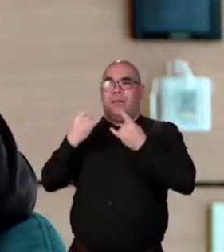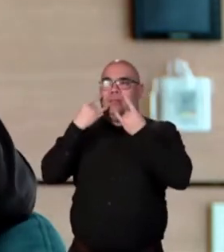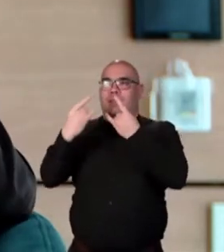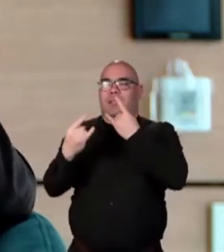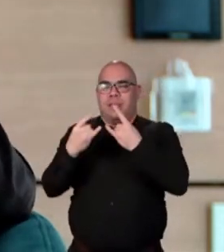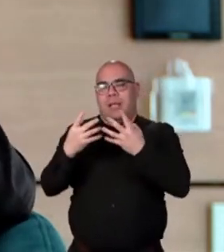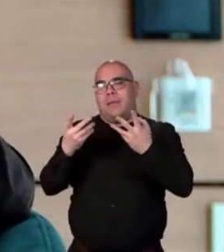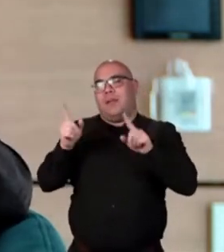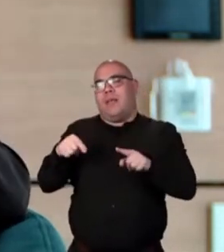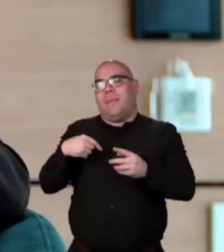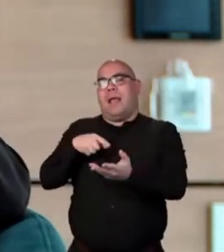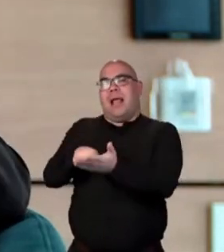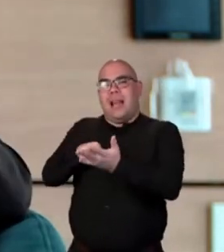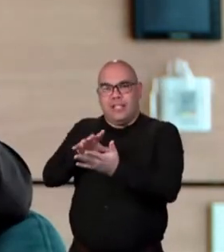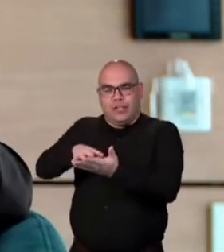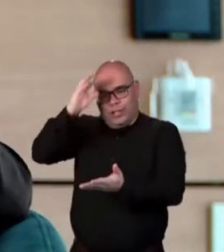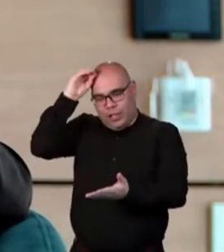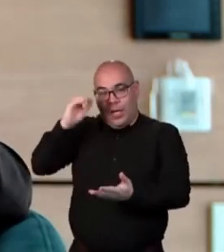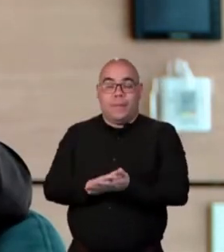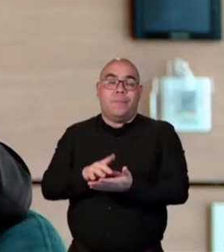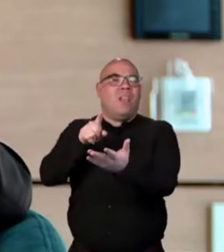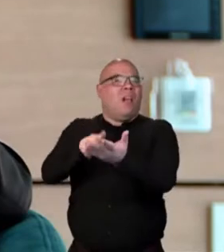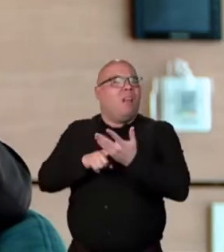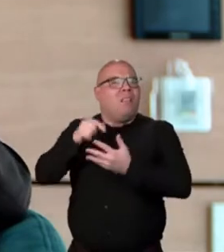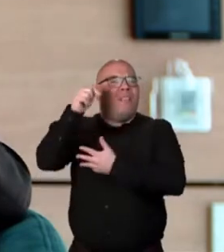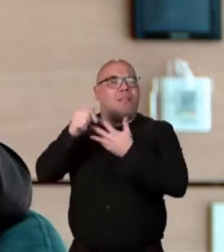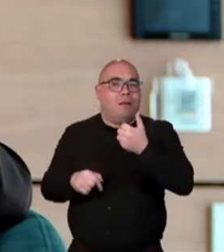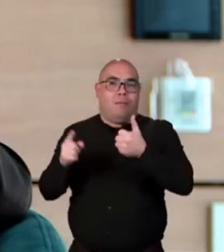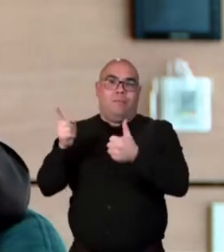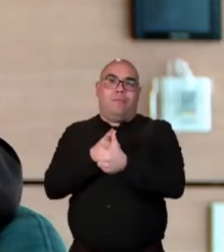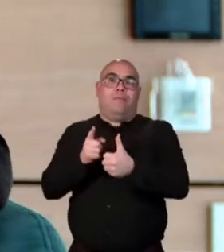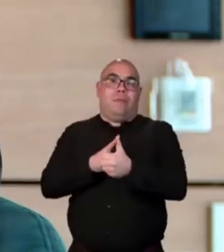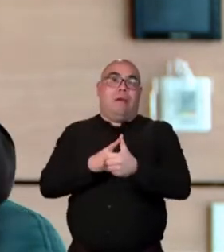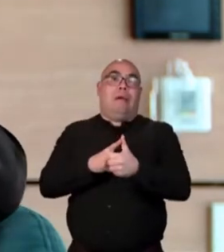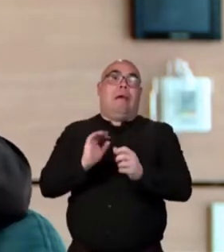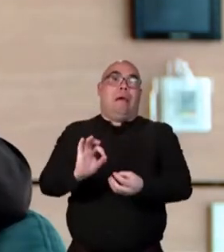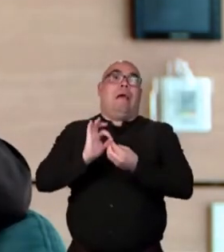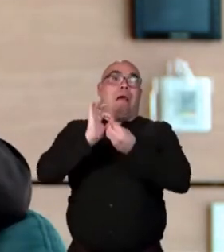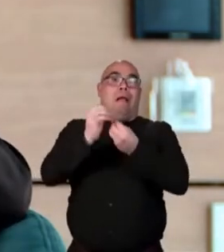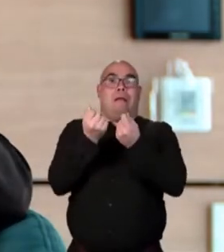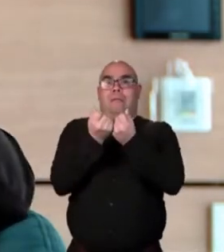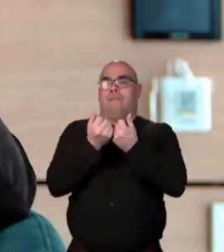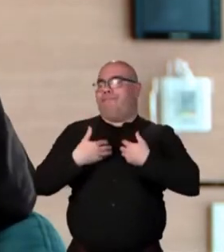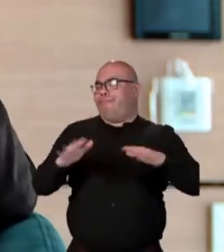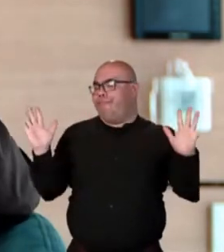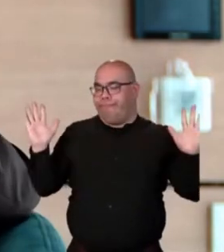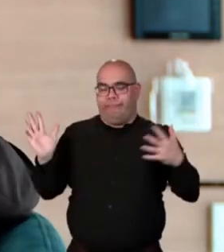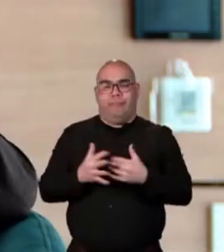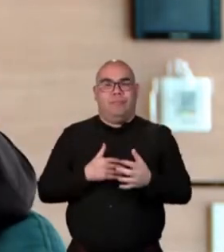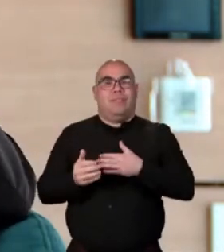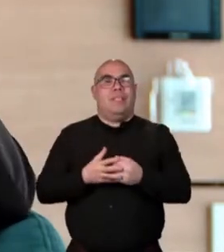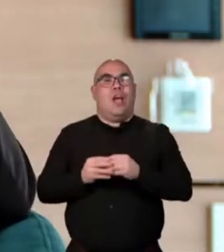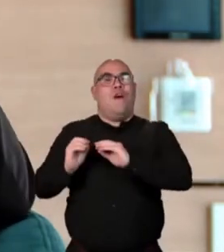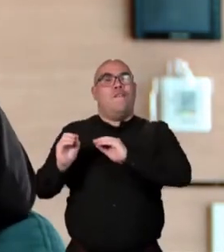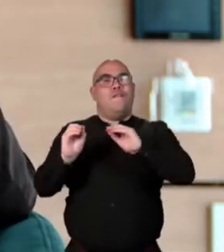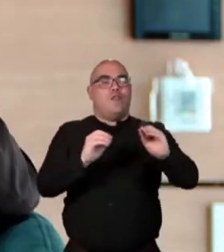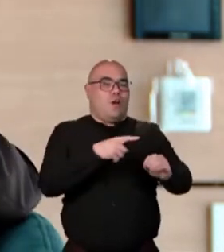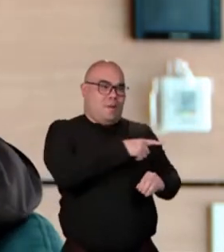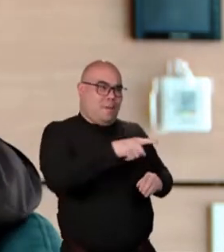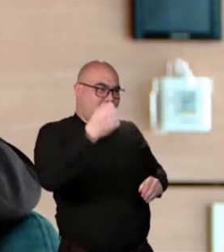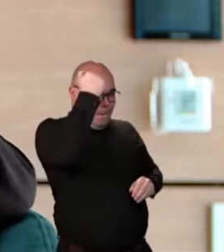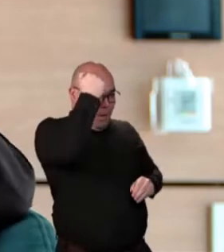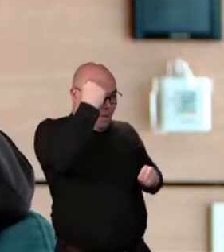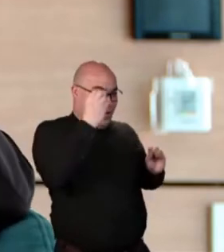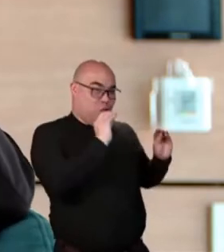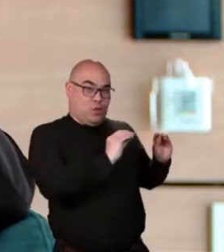primeras lecciones es claro la educación virtual de alta calidad es costosa sentido incluido a la formación de los profesores incluido el